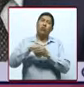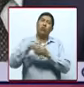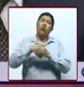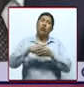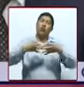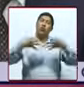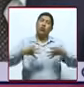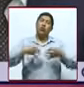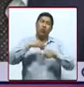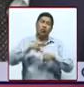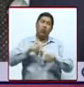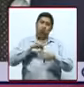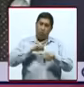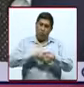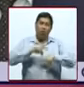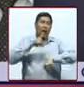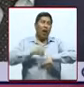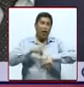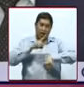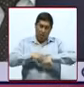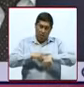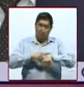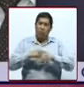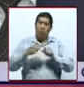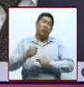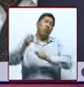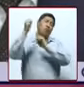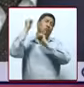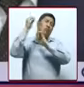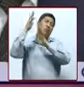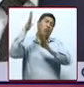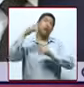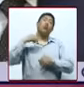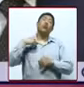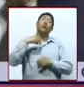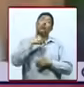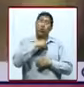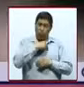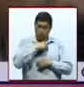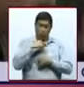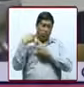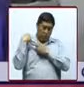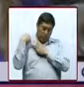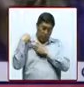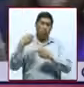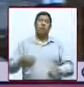en los términos y plazos expuestos por el Tribunal Supremo Electoral.